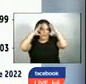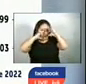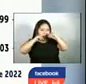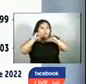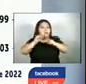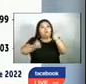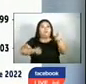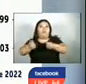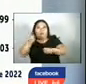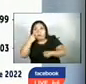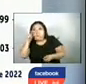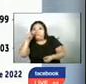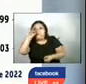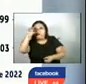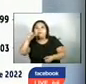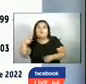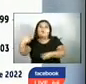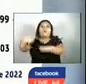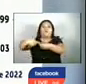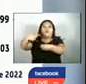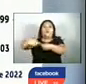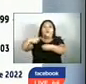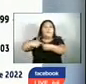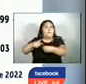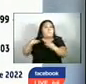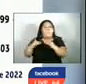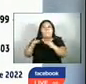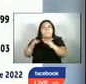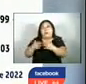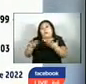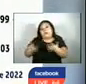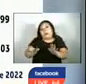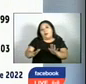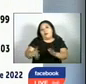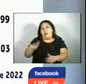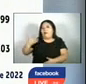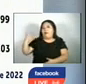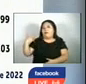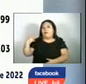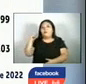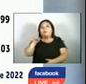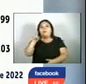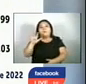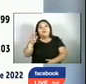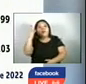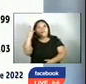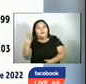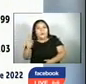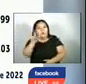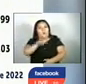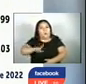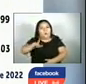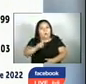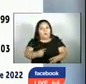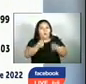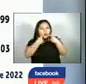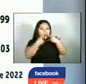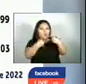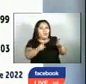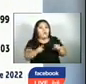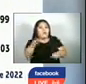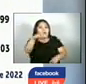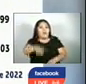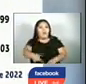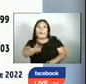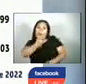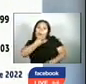noche de encontrar los precios de referencia que le compartimos hace 15 días, un lunes, aquí a través de la emisión